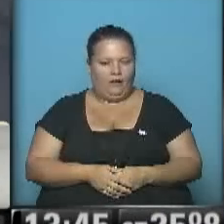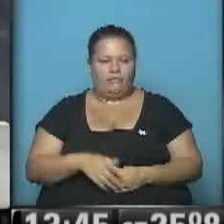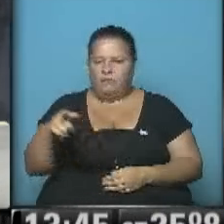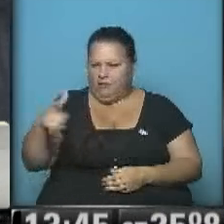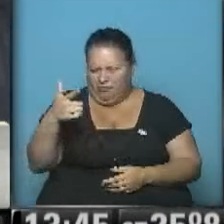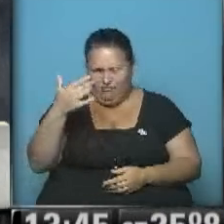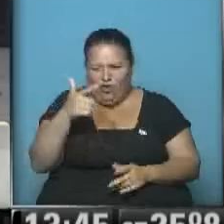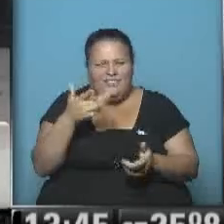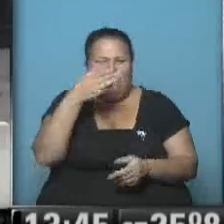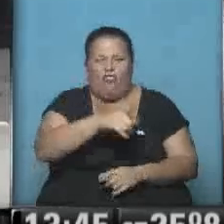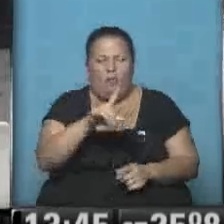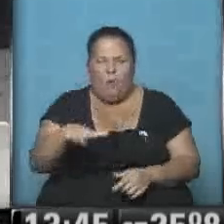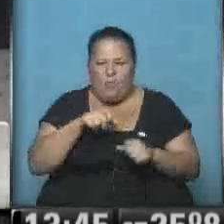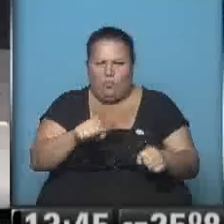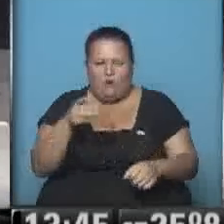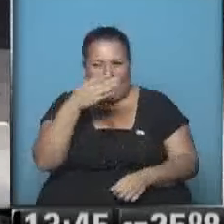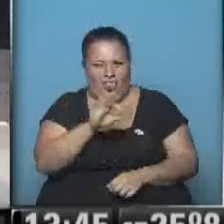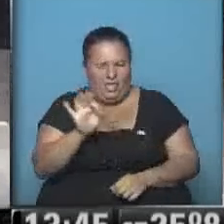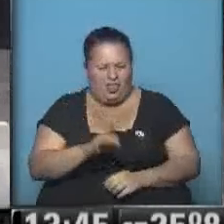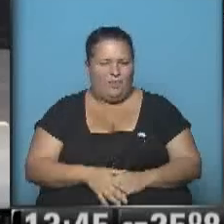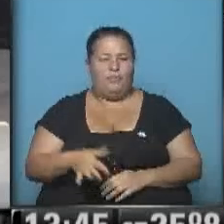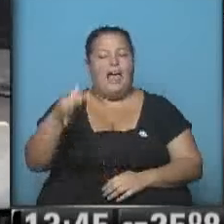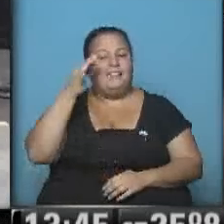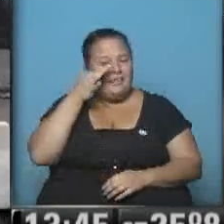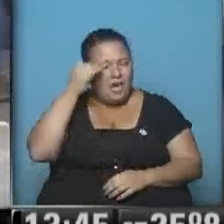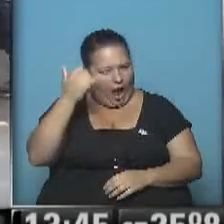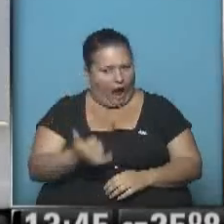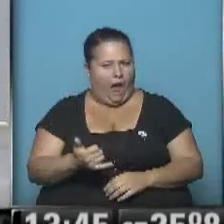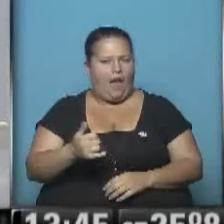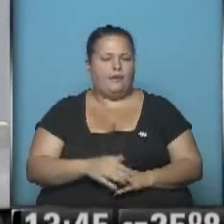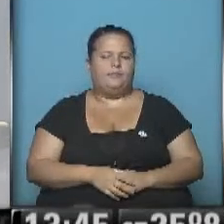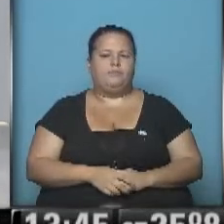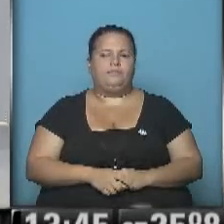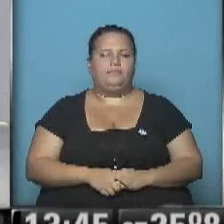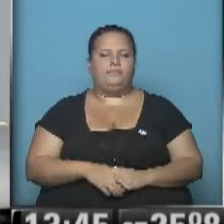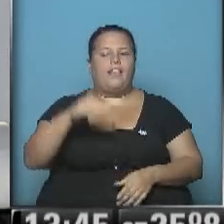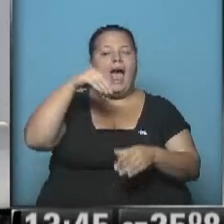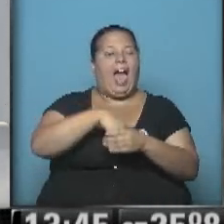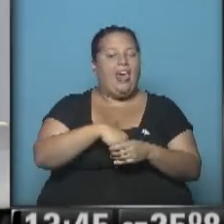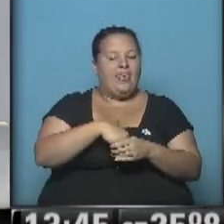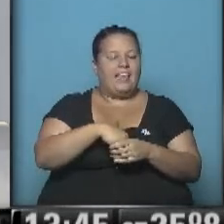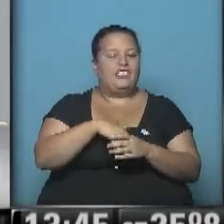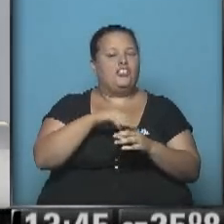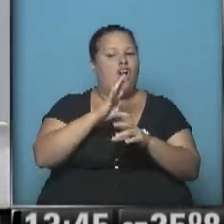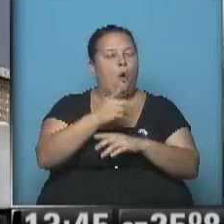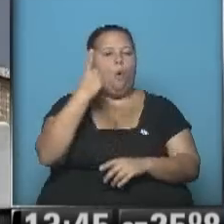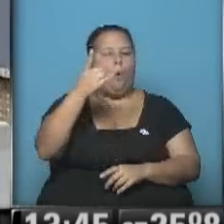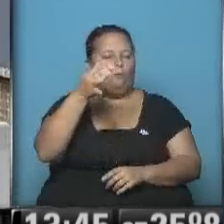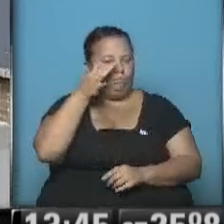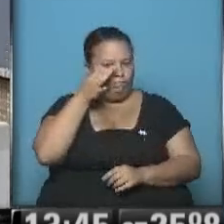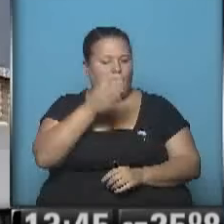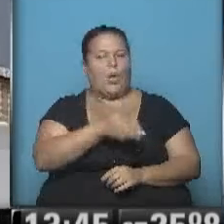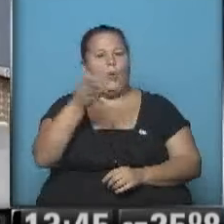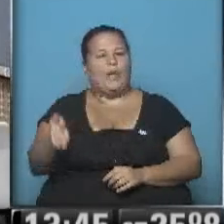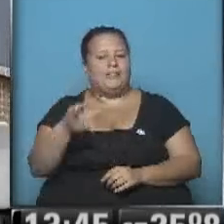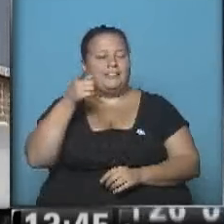Pero él no estuvo ni cerca del supermercado. Testigos hay adentro del robo, hay uno solo que es